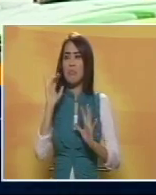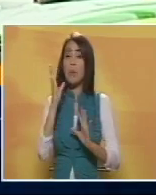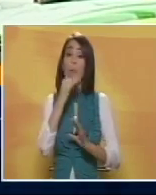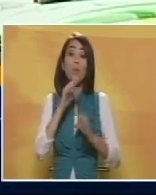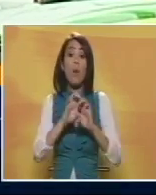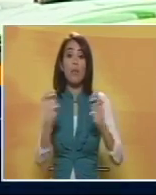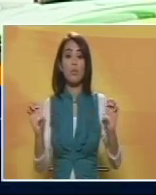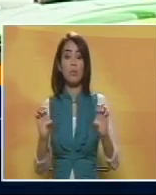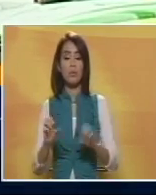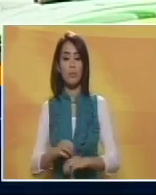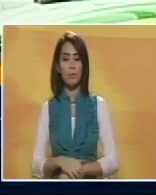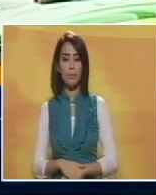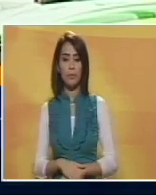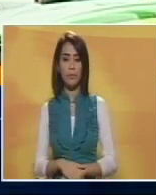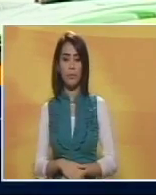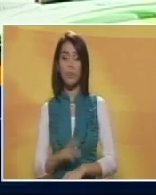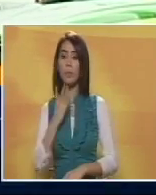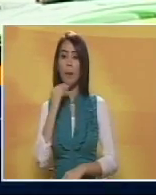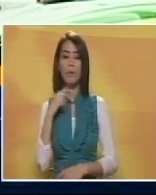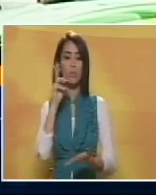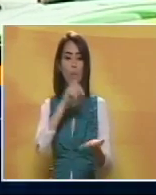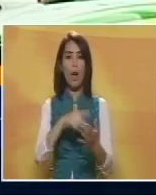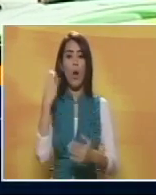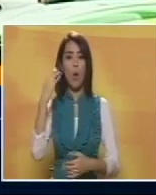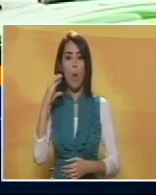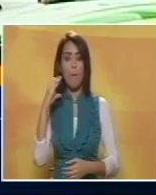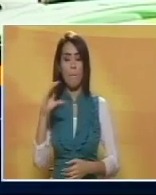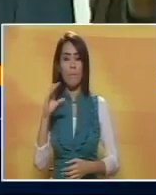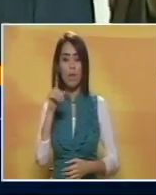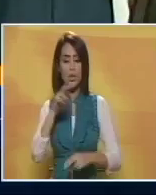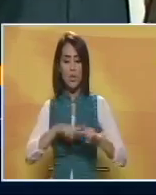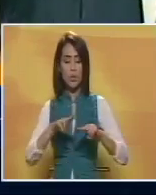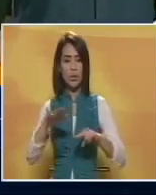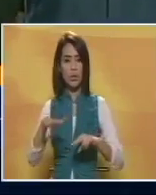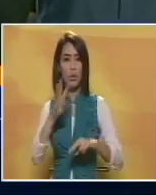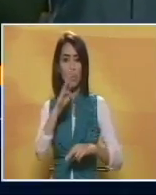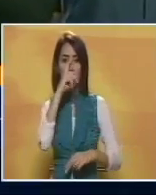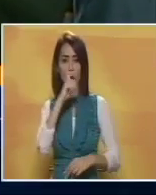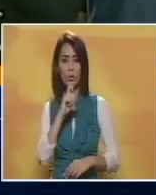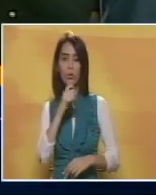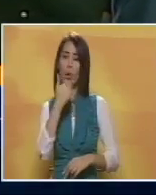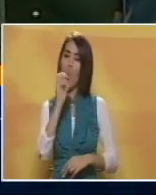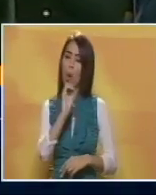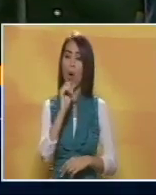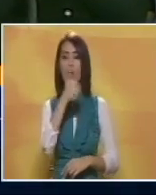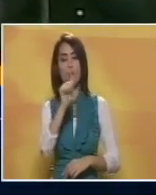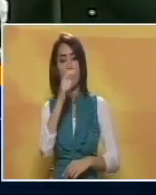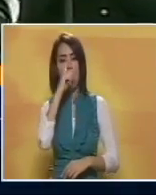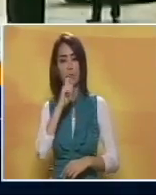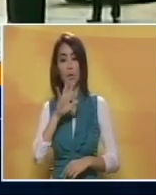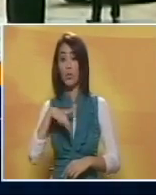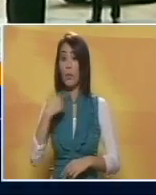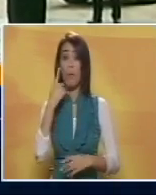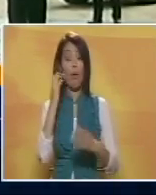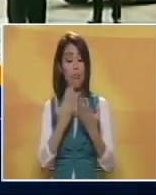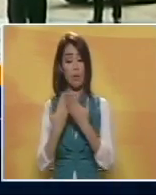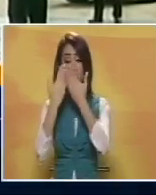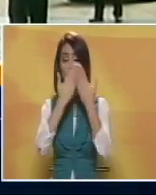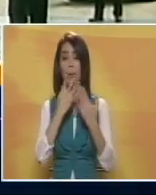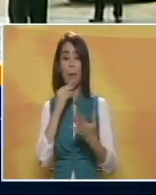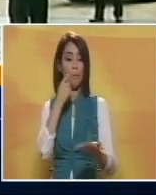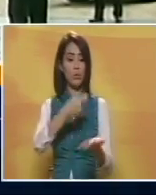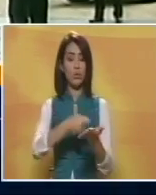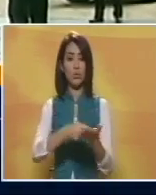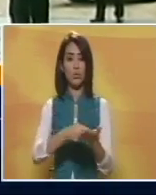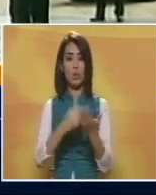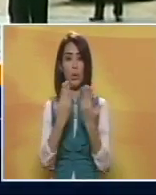educación. Tú vas a Colombia y un niño tuyo de 4 años o de 10 años no puede estudiar si no le pagas